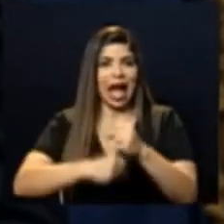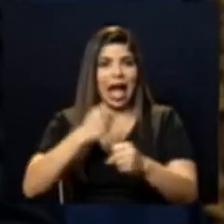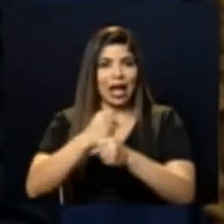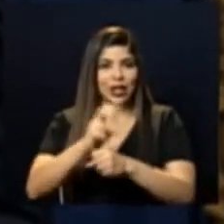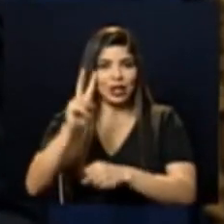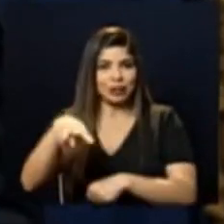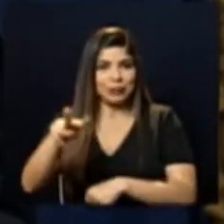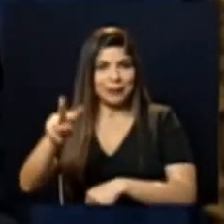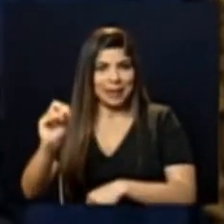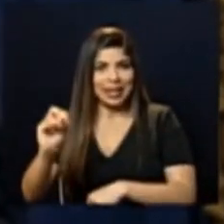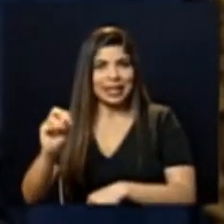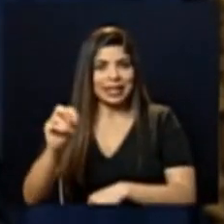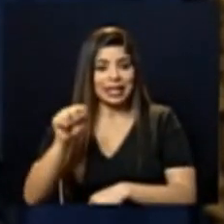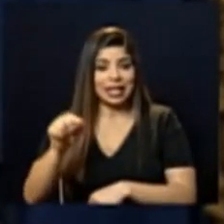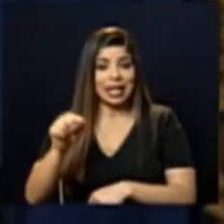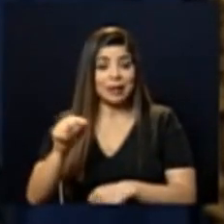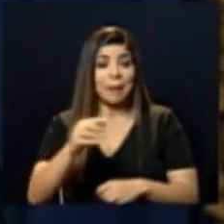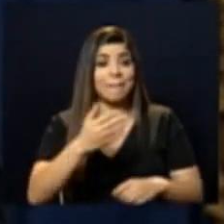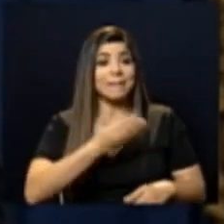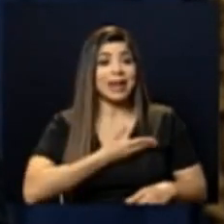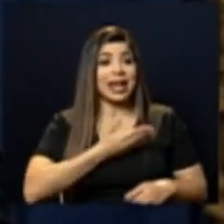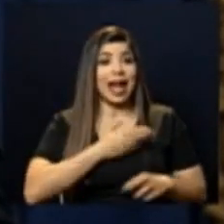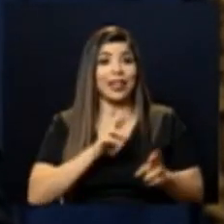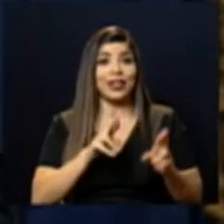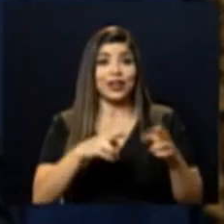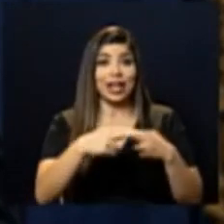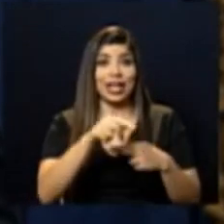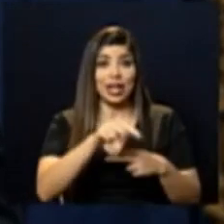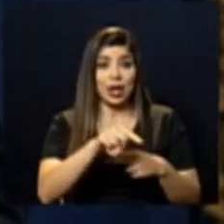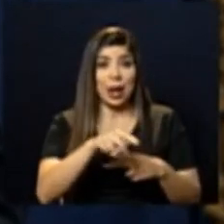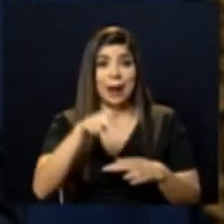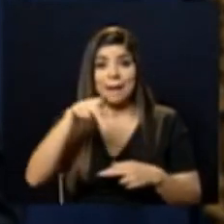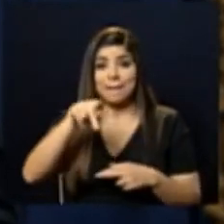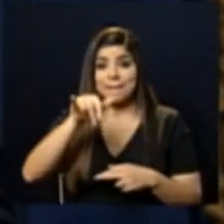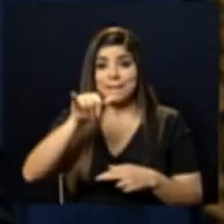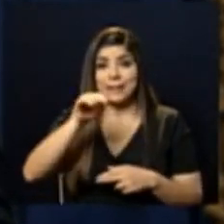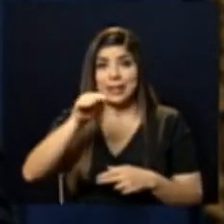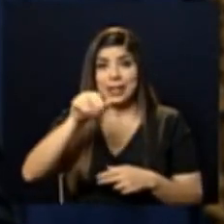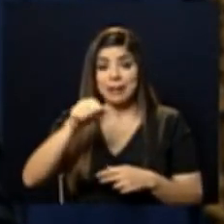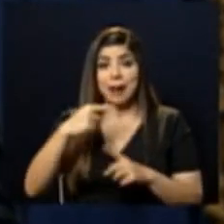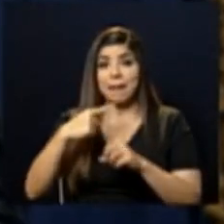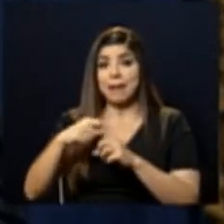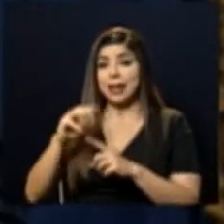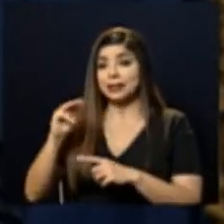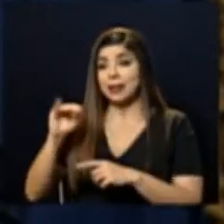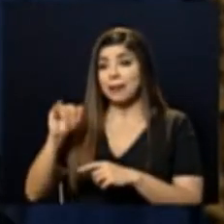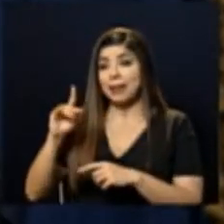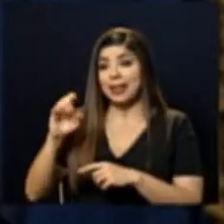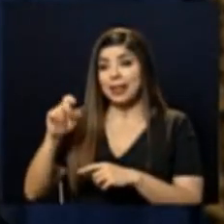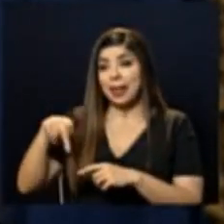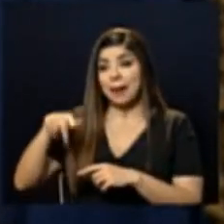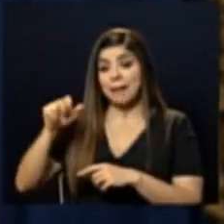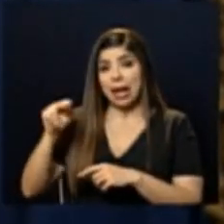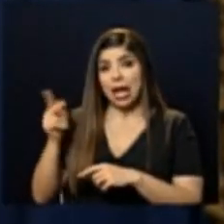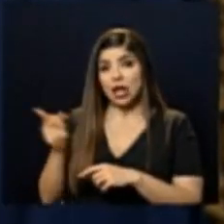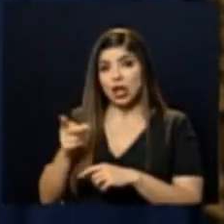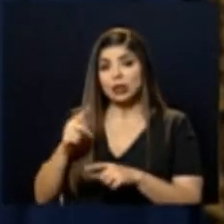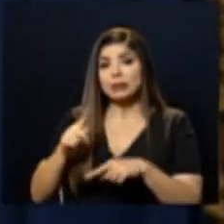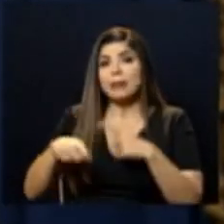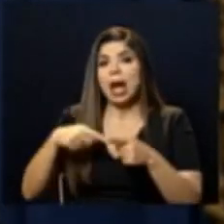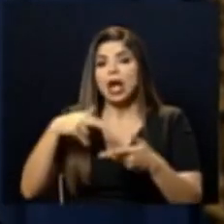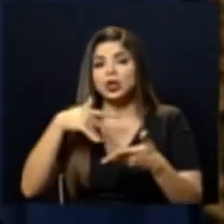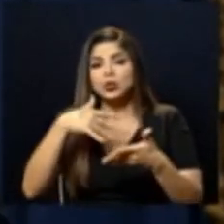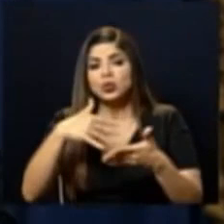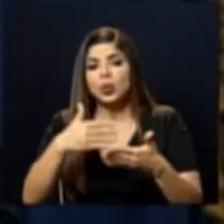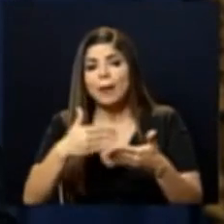2020. En el caso del mercado regional, el PIMA y Mideplan realizarán estudios